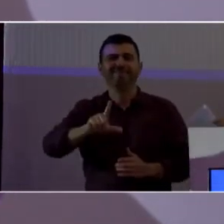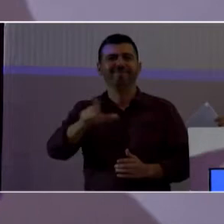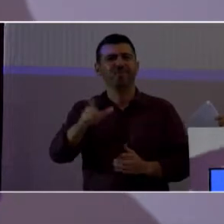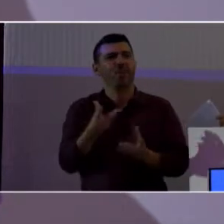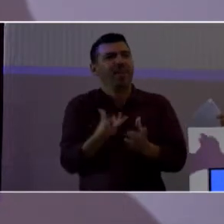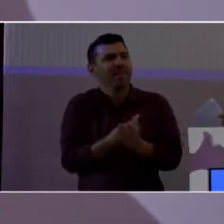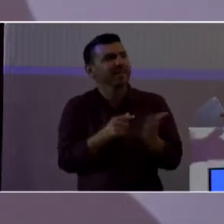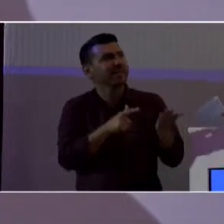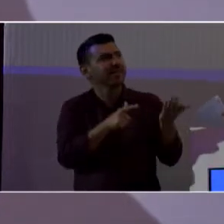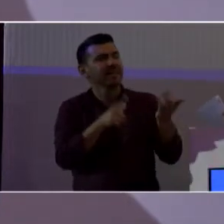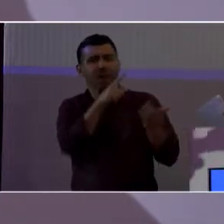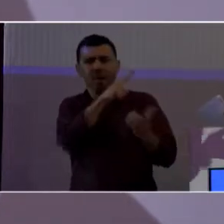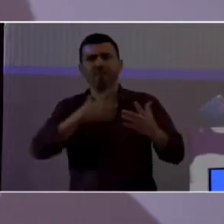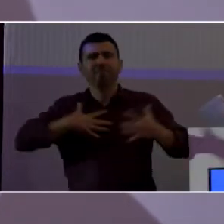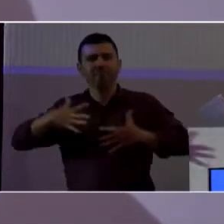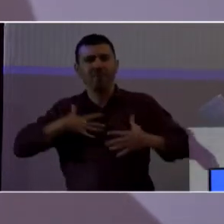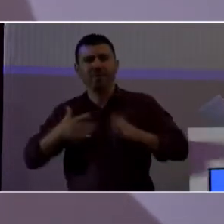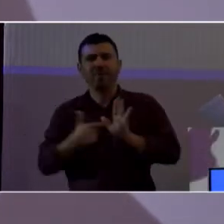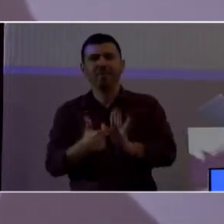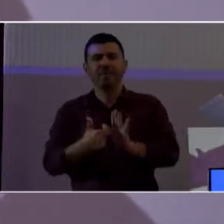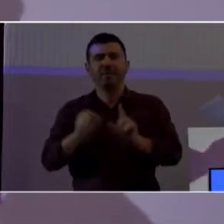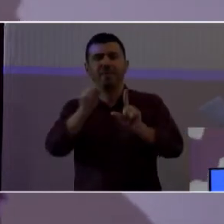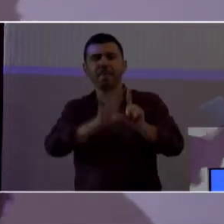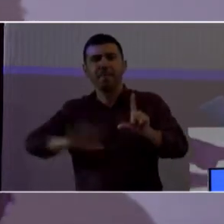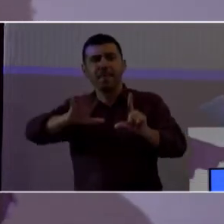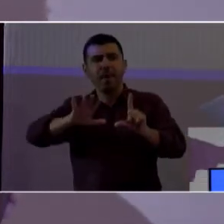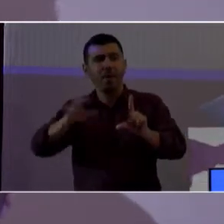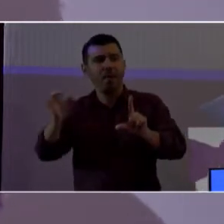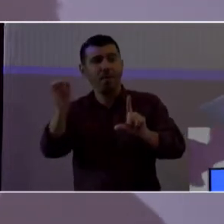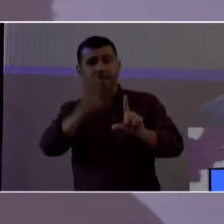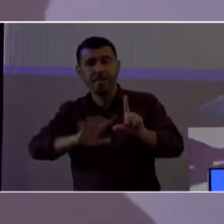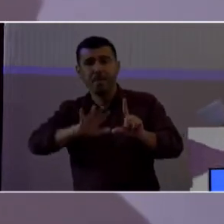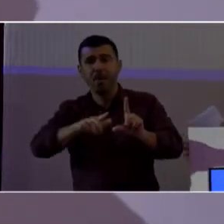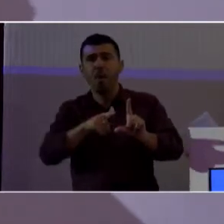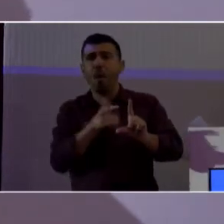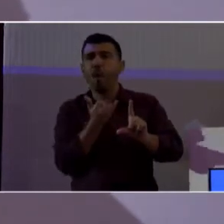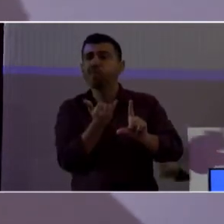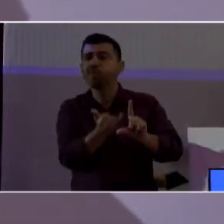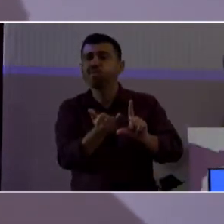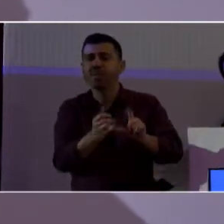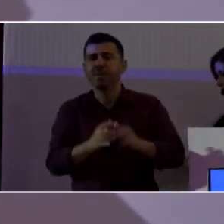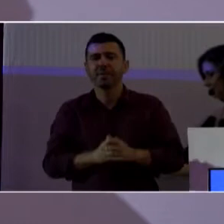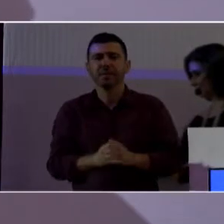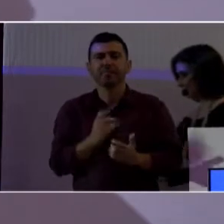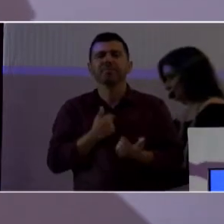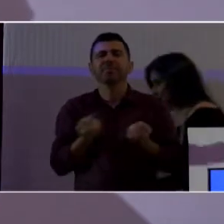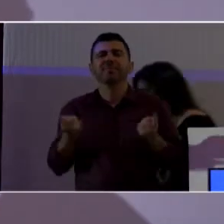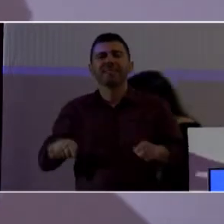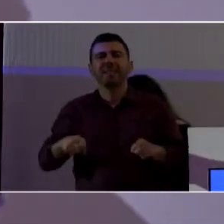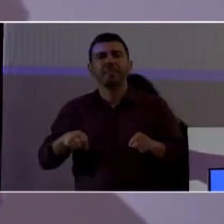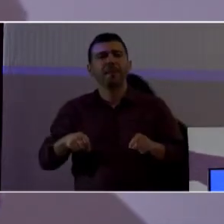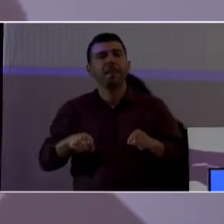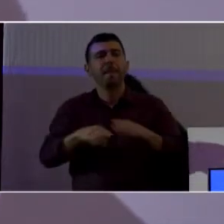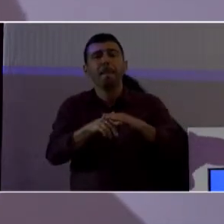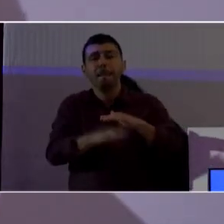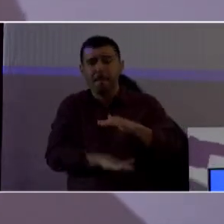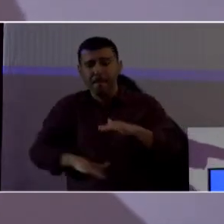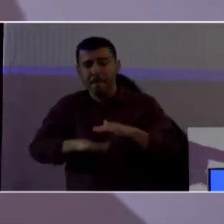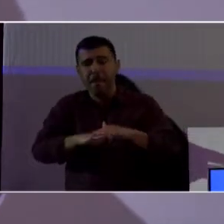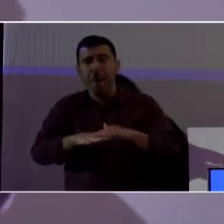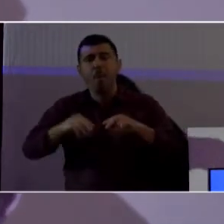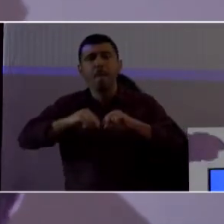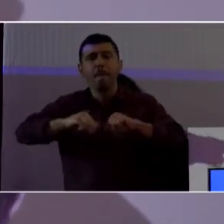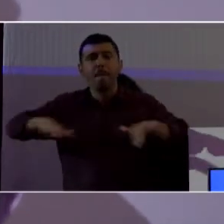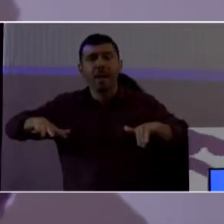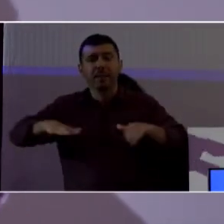siempre recalco a la ARN, sobre todo al Grupo Territorial del Bajo Magdalena Medio, que es un grupo muy